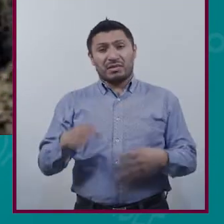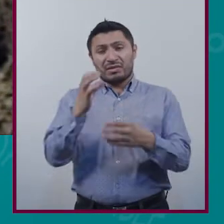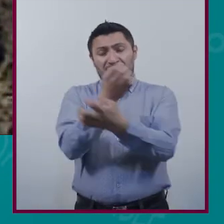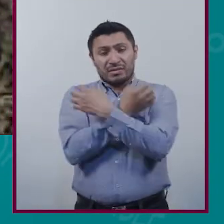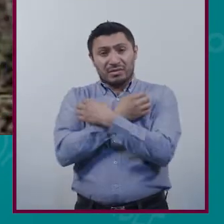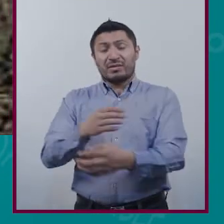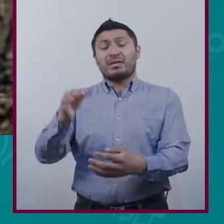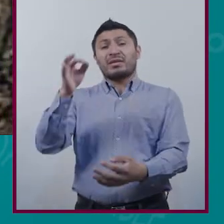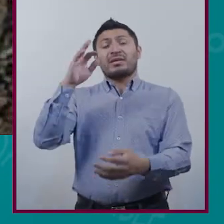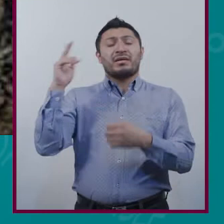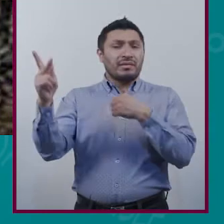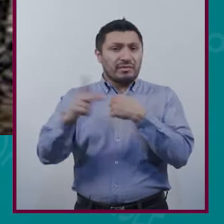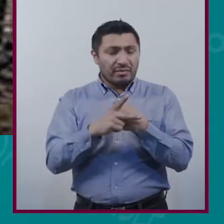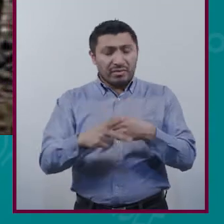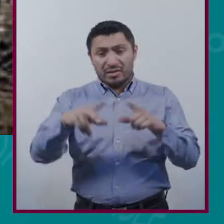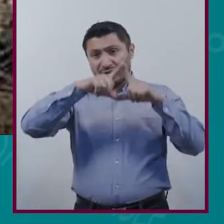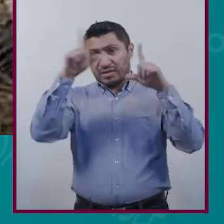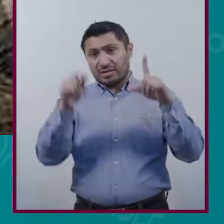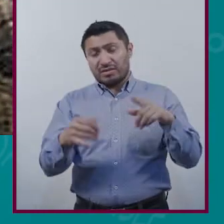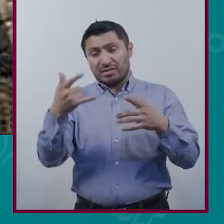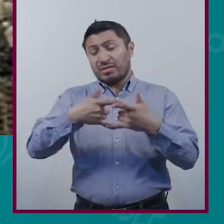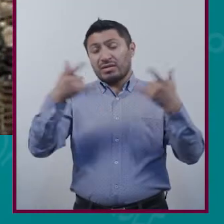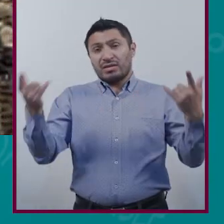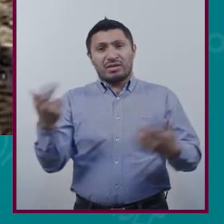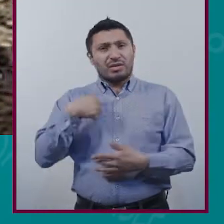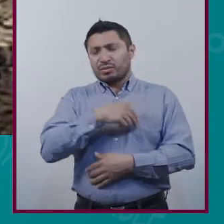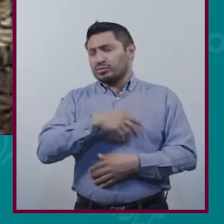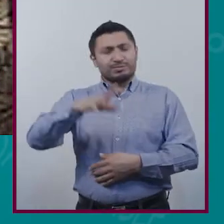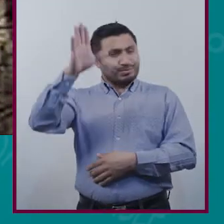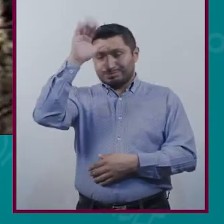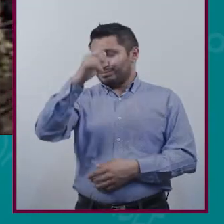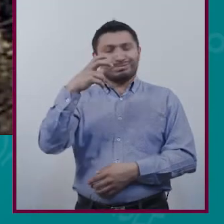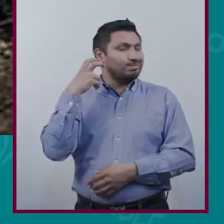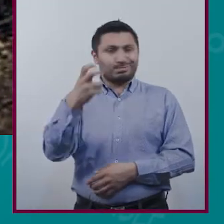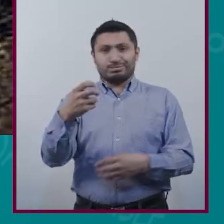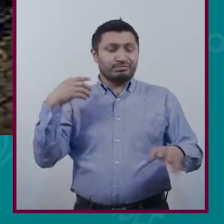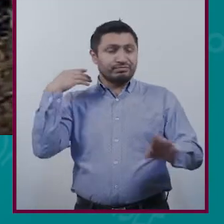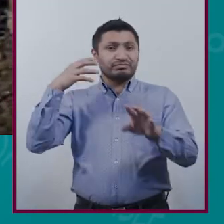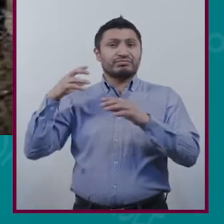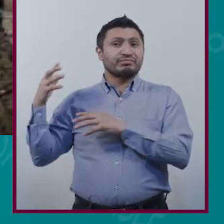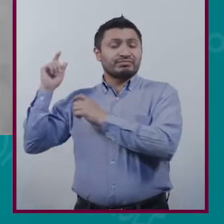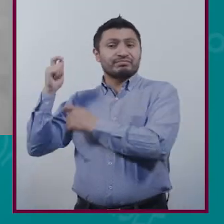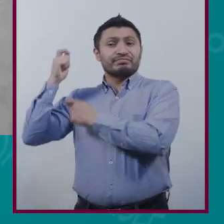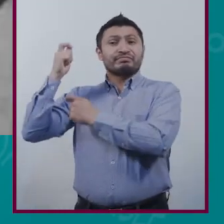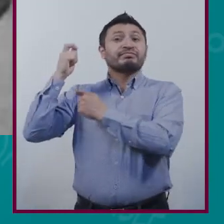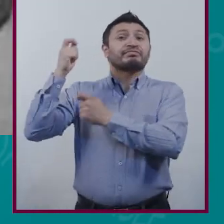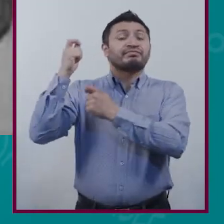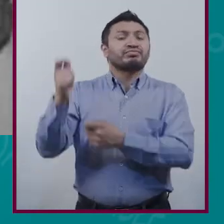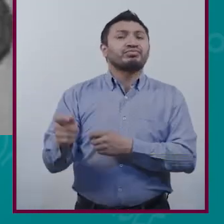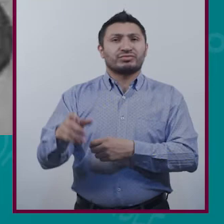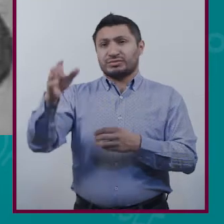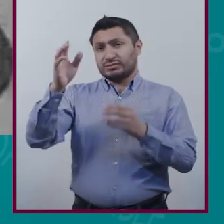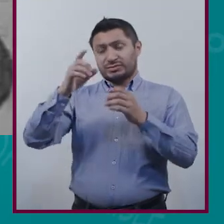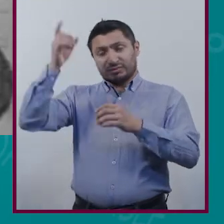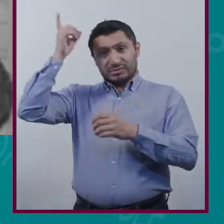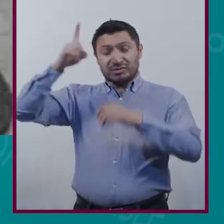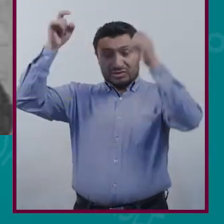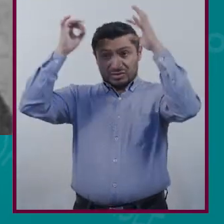la patria y ante la historia, protestamos contra este decreto, contando con el favor de Dios y con vuestra